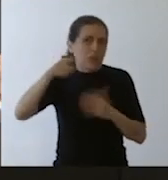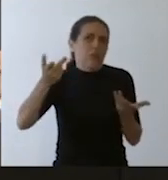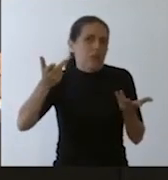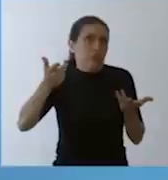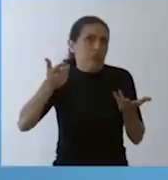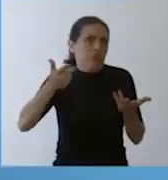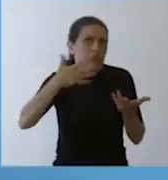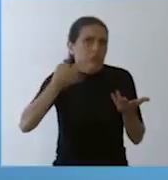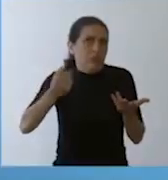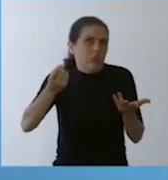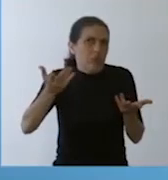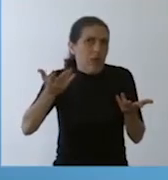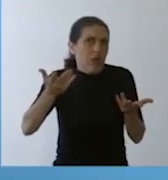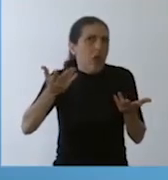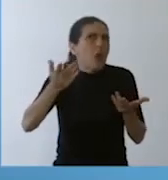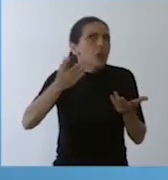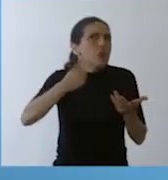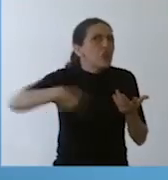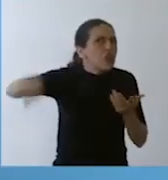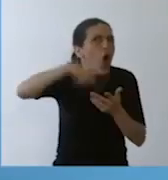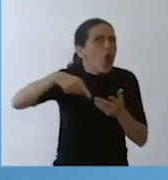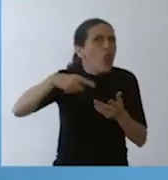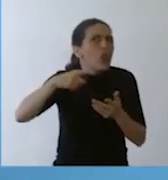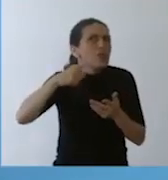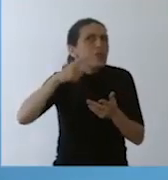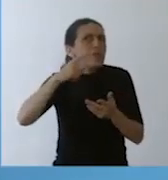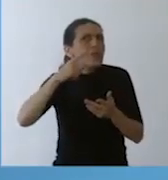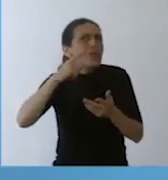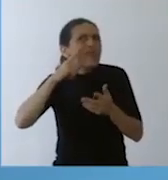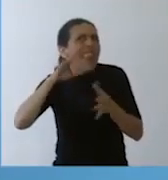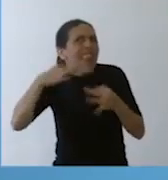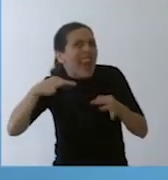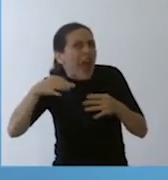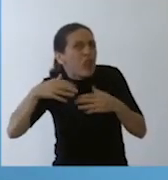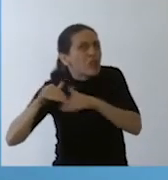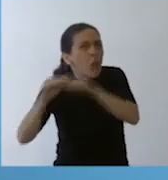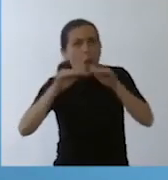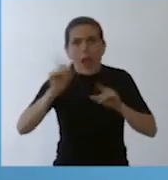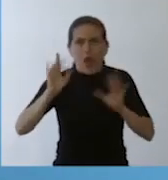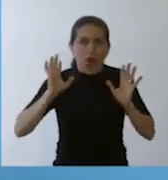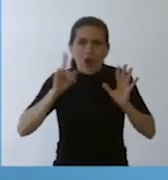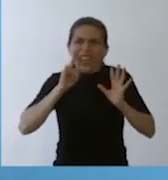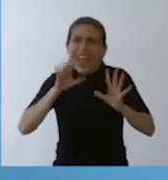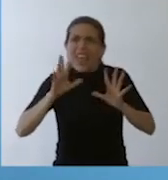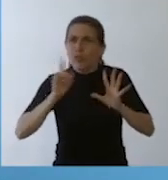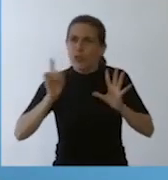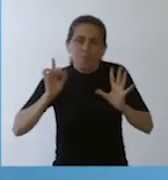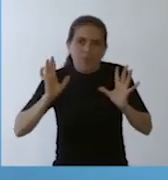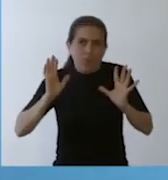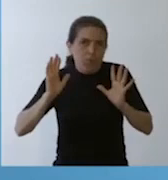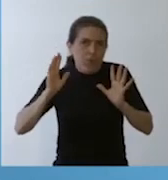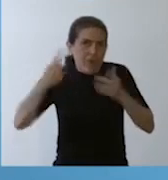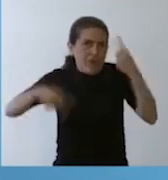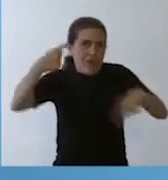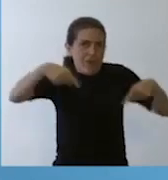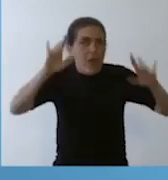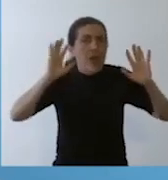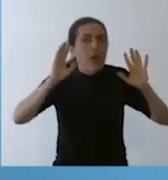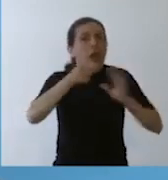adultos mayores tienen el mismo riesgo. Lo que tratamos es primero los que tengan algún tipo